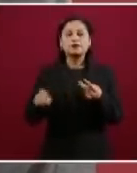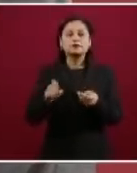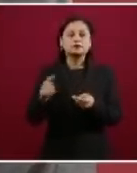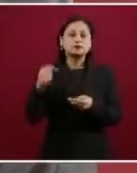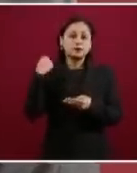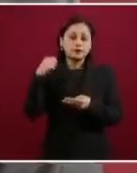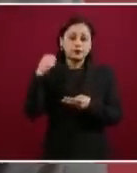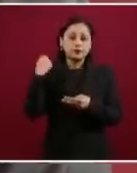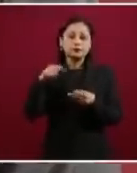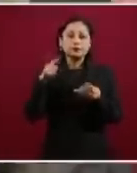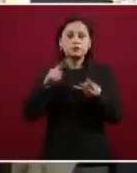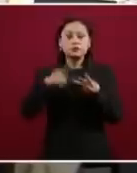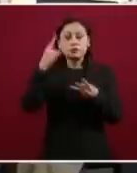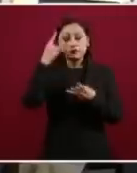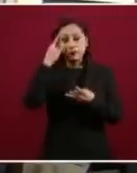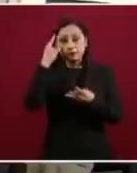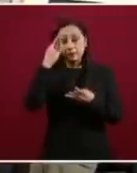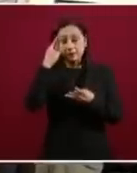Campeche,